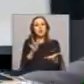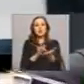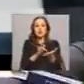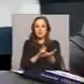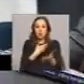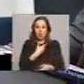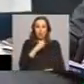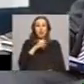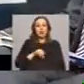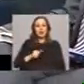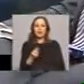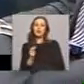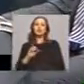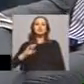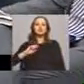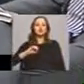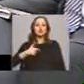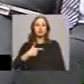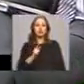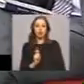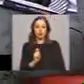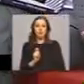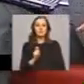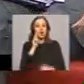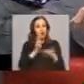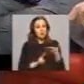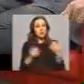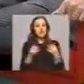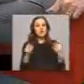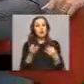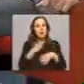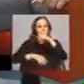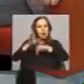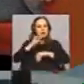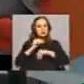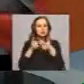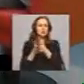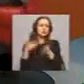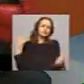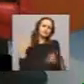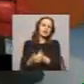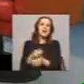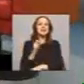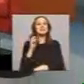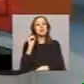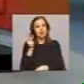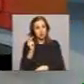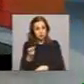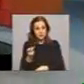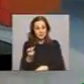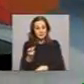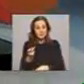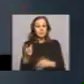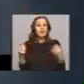Todo ese conocimiento. Es decir, pero tú cuando lees el Quijote ves que es una acumulación de todo lo que ha aprendido durante 30 años. Y